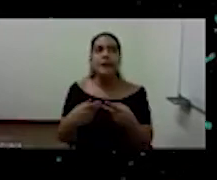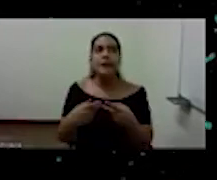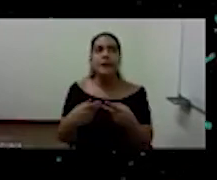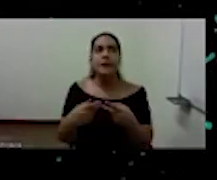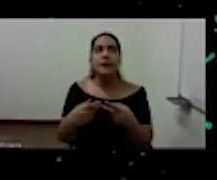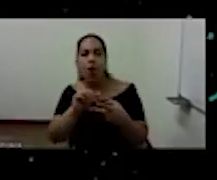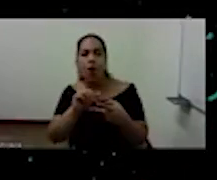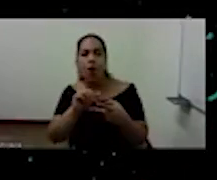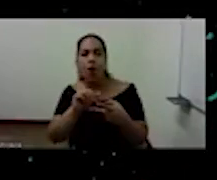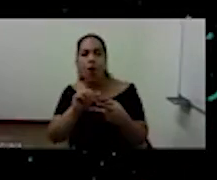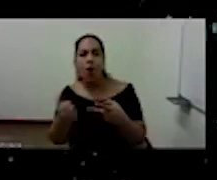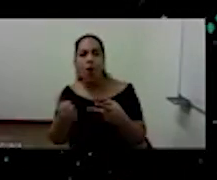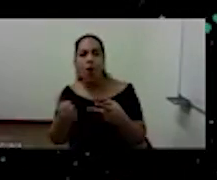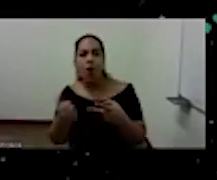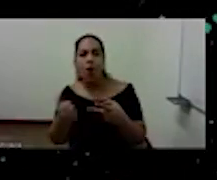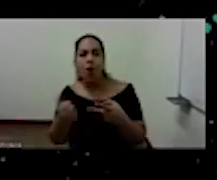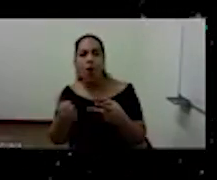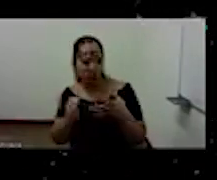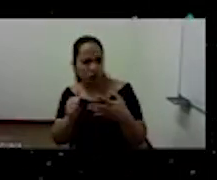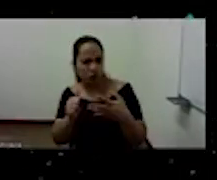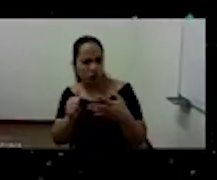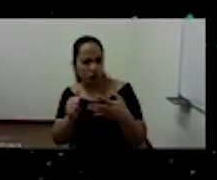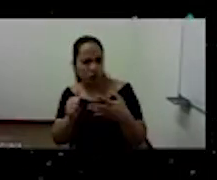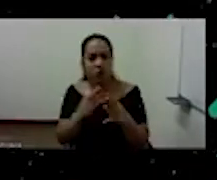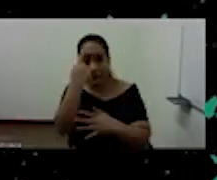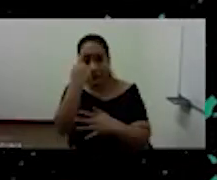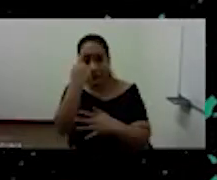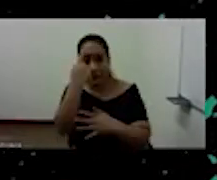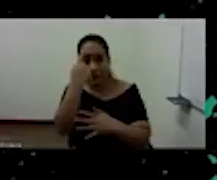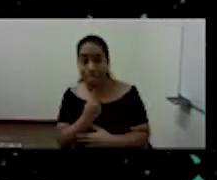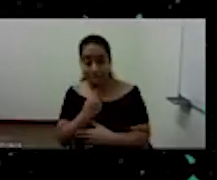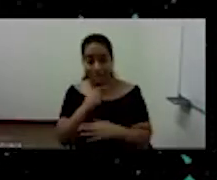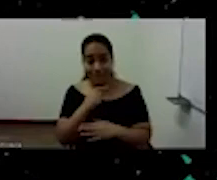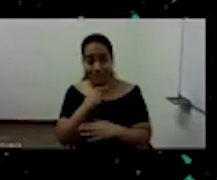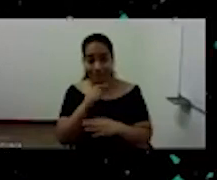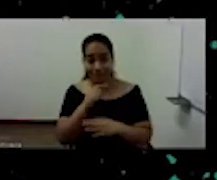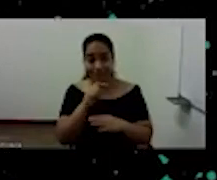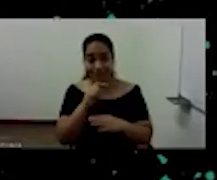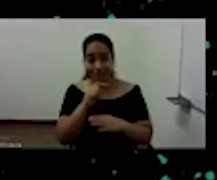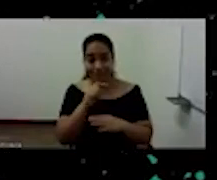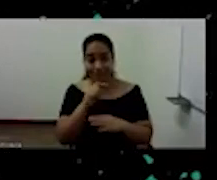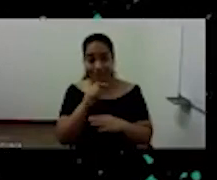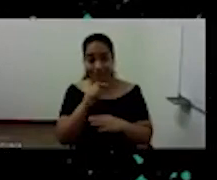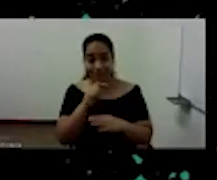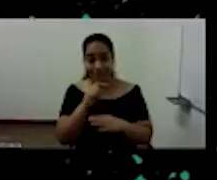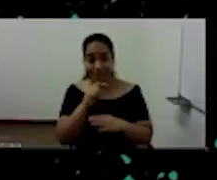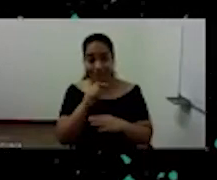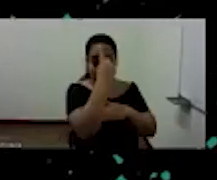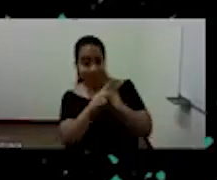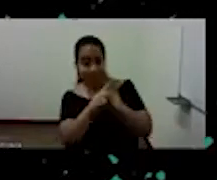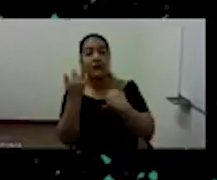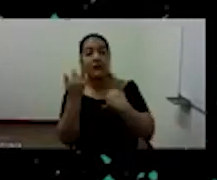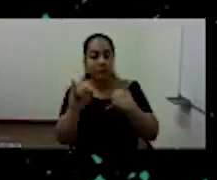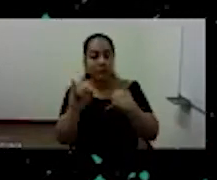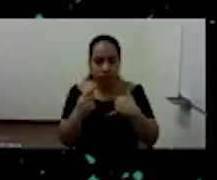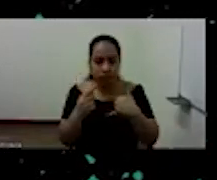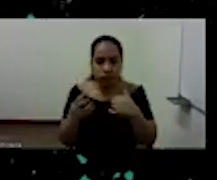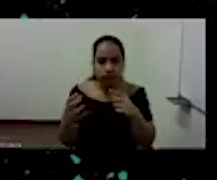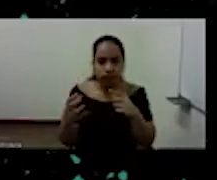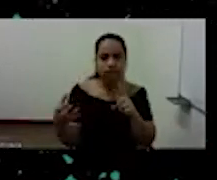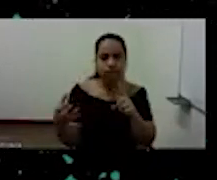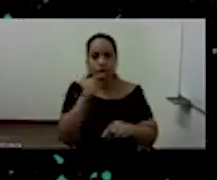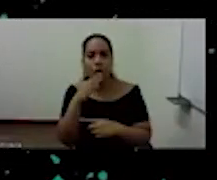otros pueblos de Santa Marta, que sí, que ahí podemos encontrar estas